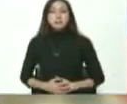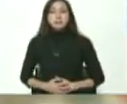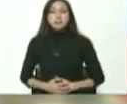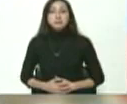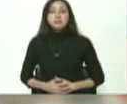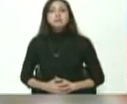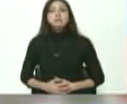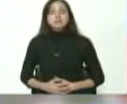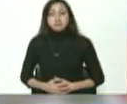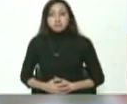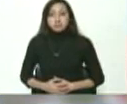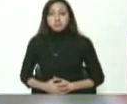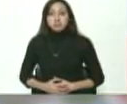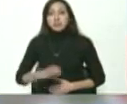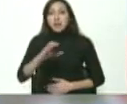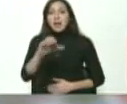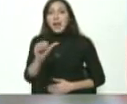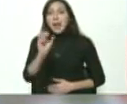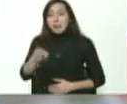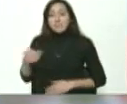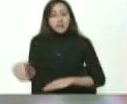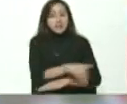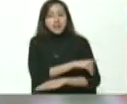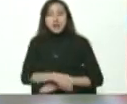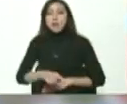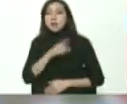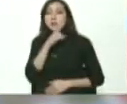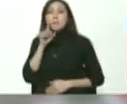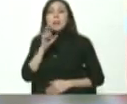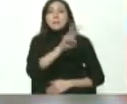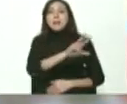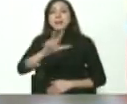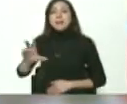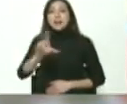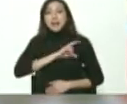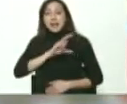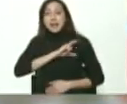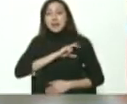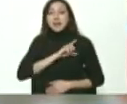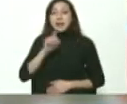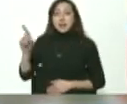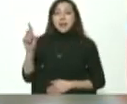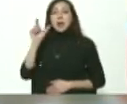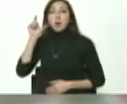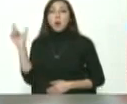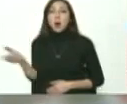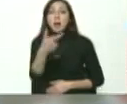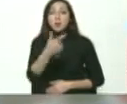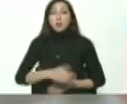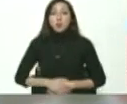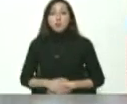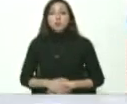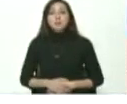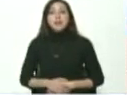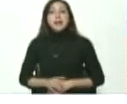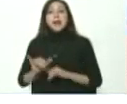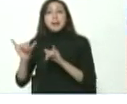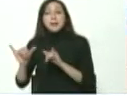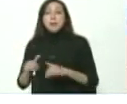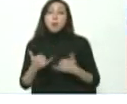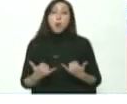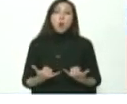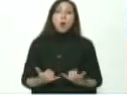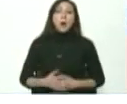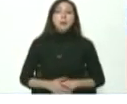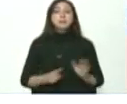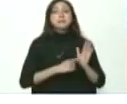este CAT de la calle 23 de enero de Valle de la Pascua. Y de Valle de la Pascua vámonos